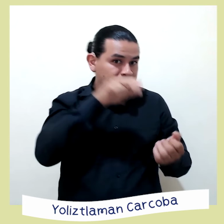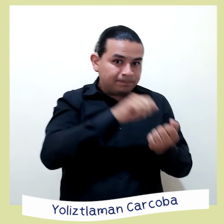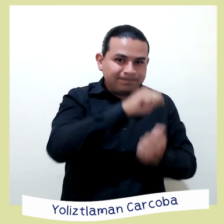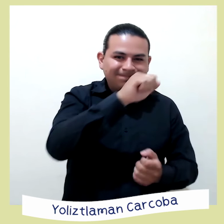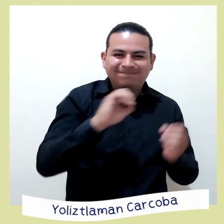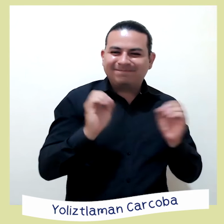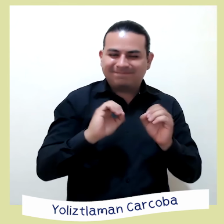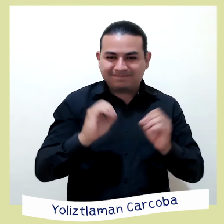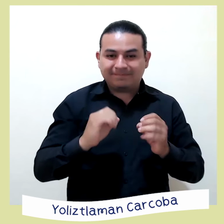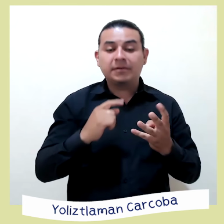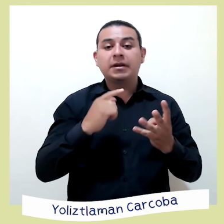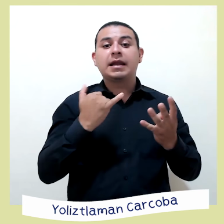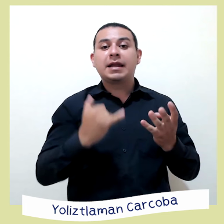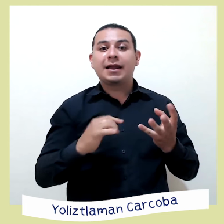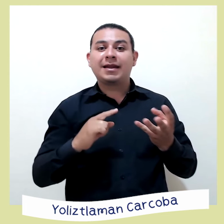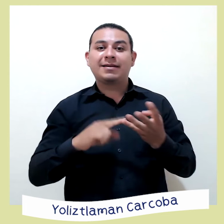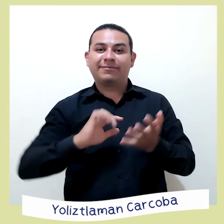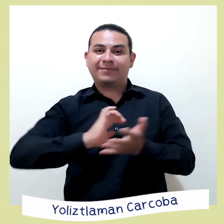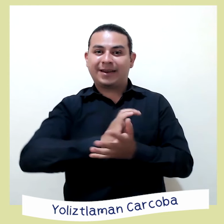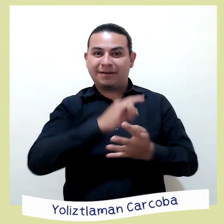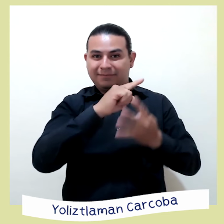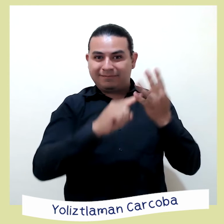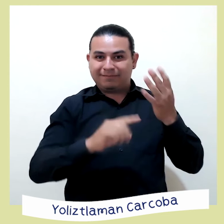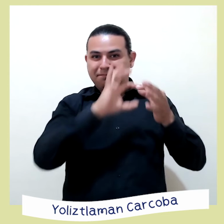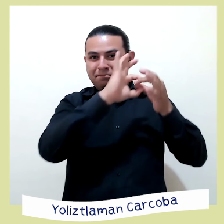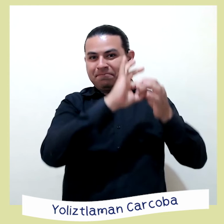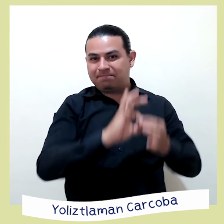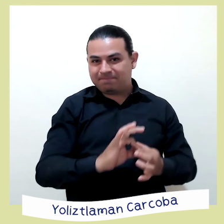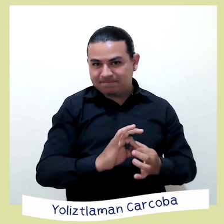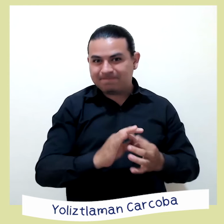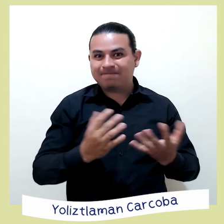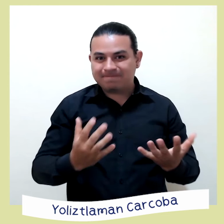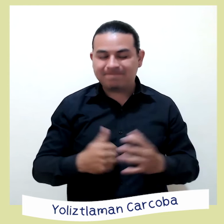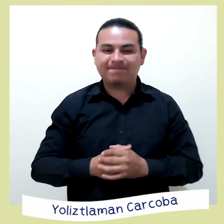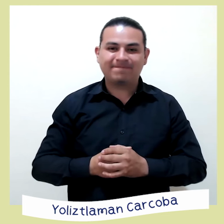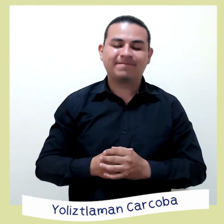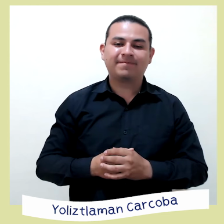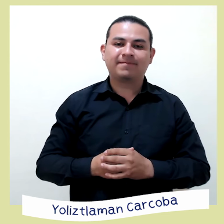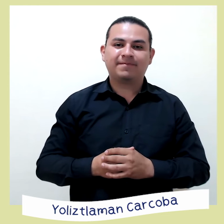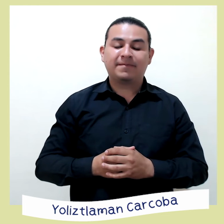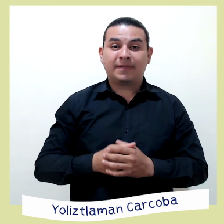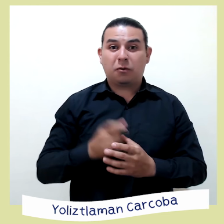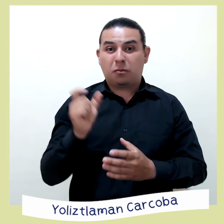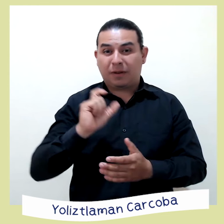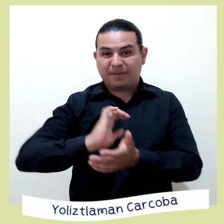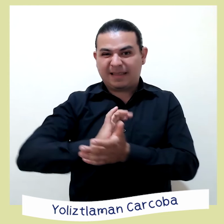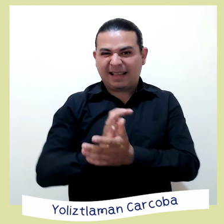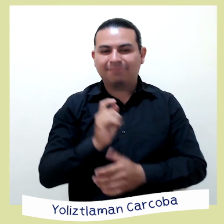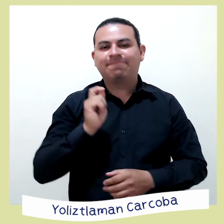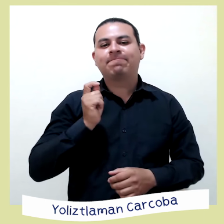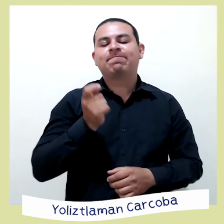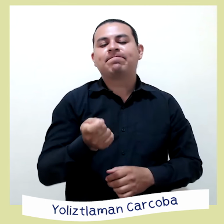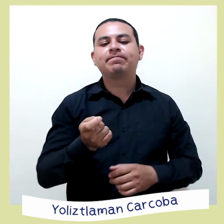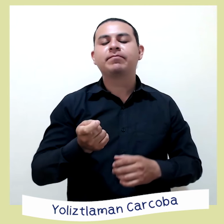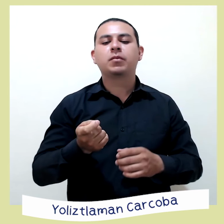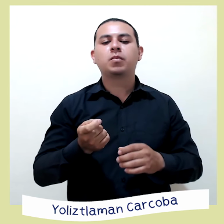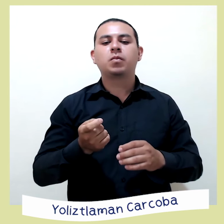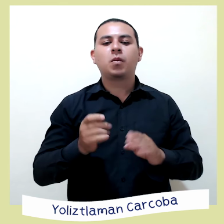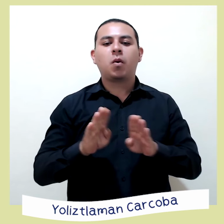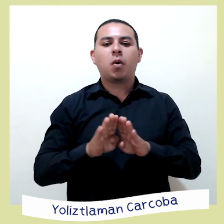prejuicios que de alguna manera nos hacen sentir de tal o cual manera al respecto, y con